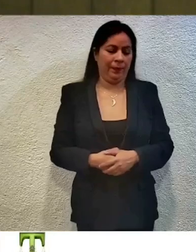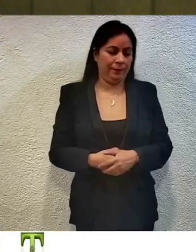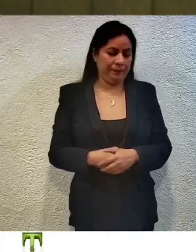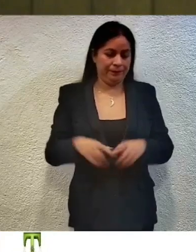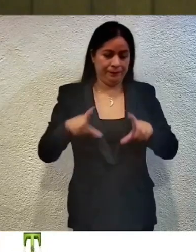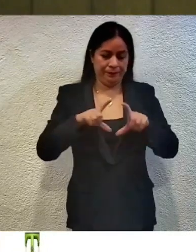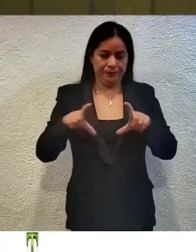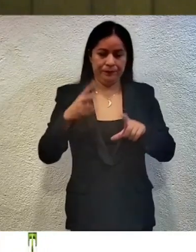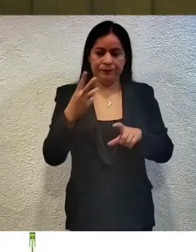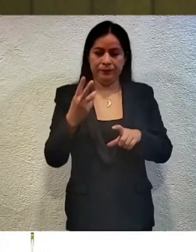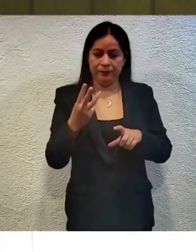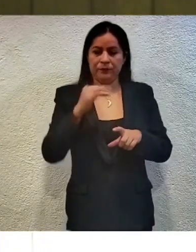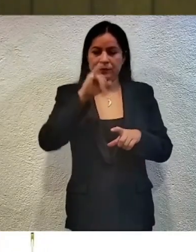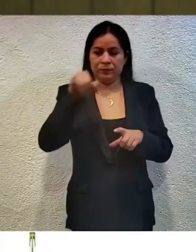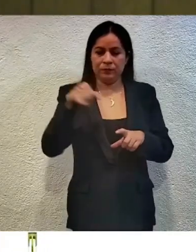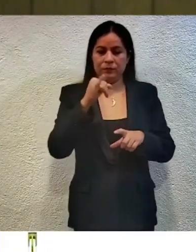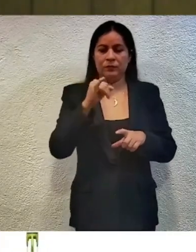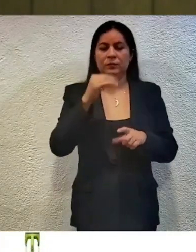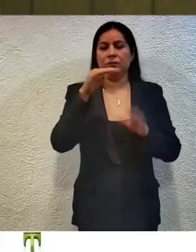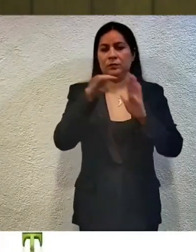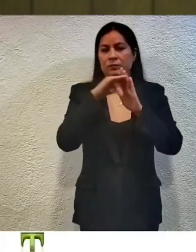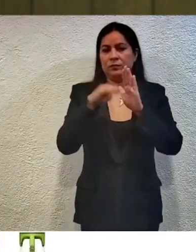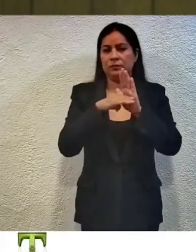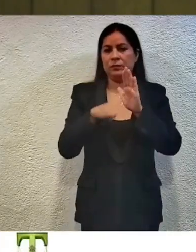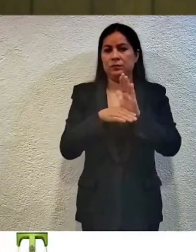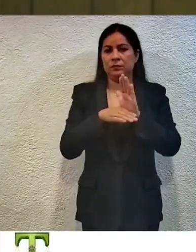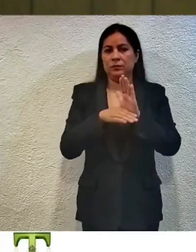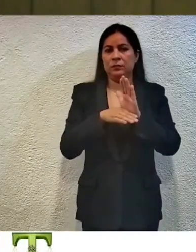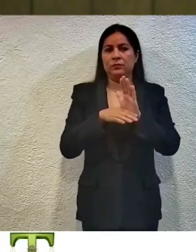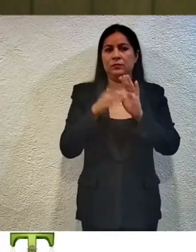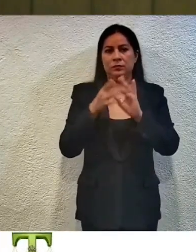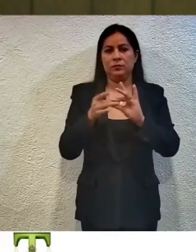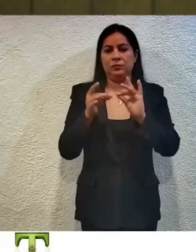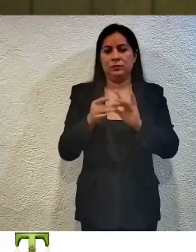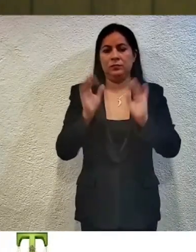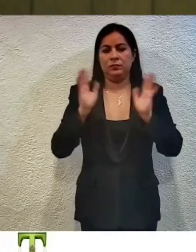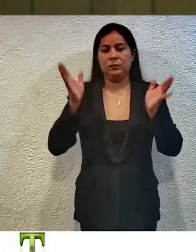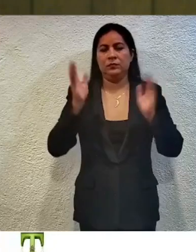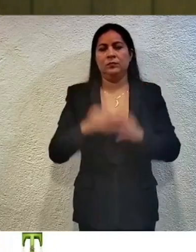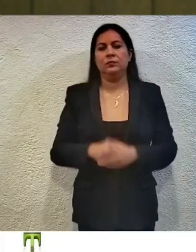fracción tercera, inciso J de los lineamientos citados,